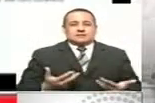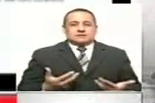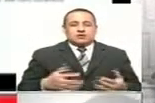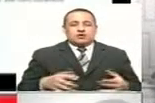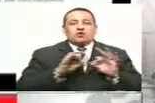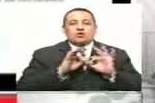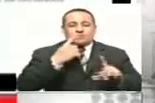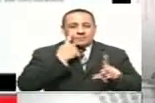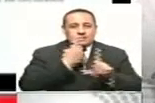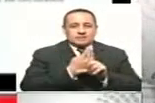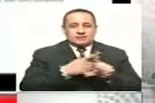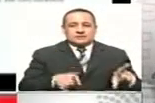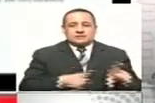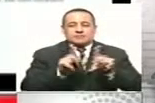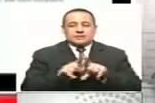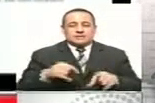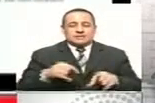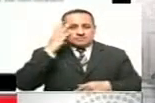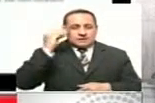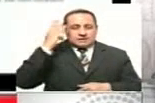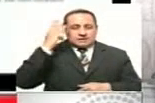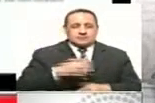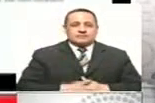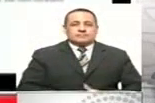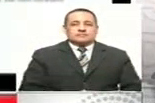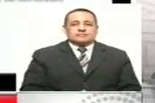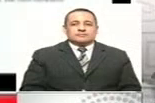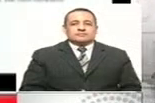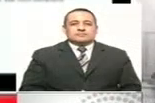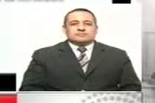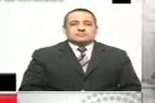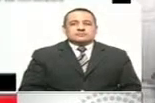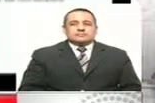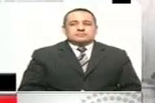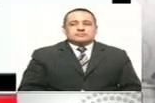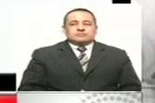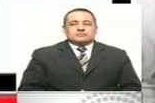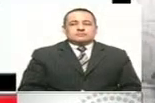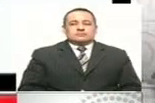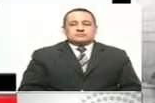con presencia al menos de 1.100 participantes.